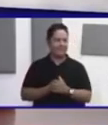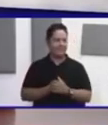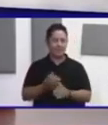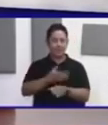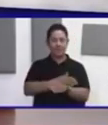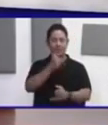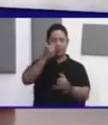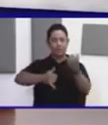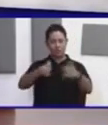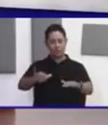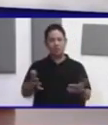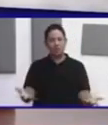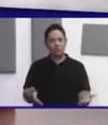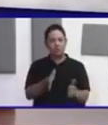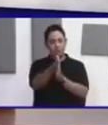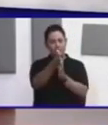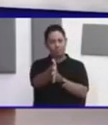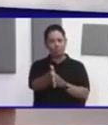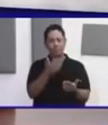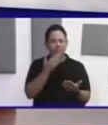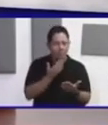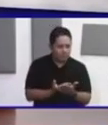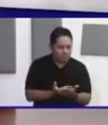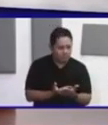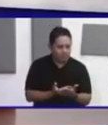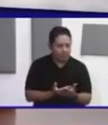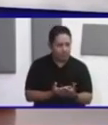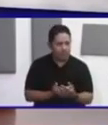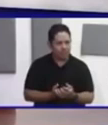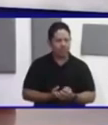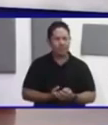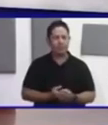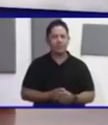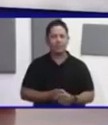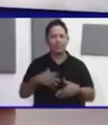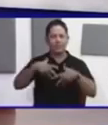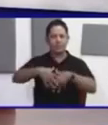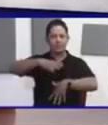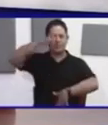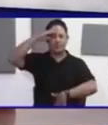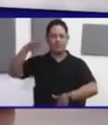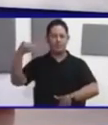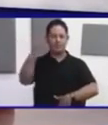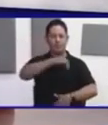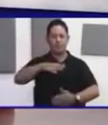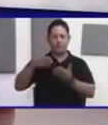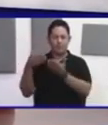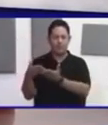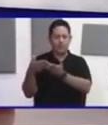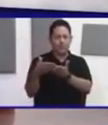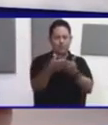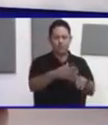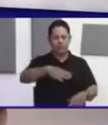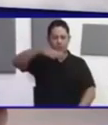despedirme, darle un agradecimiento también a la Armada Nacional por el trabajo que ha venido haciendo